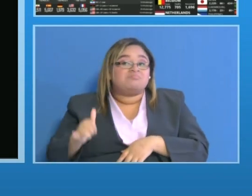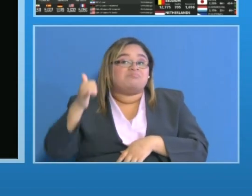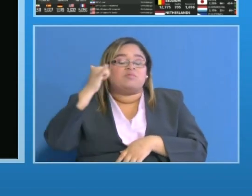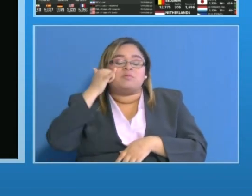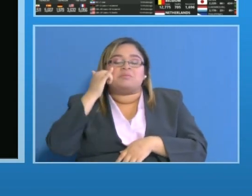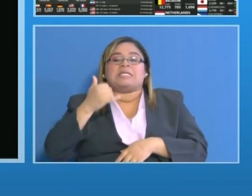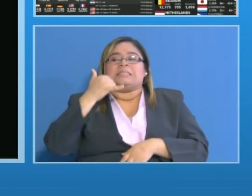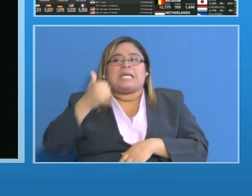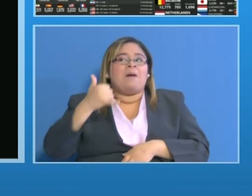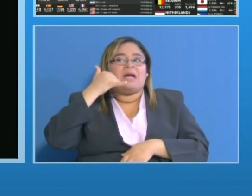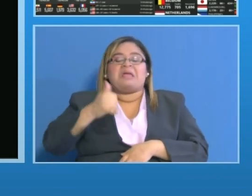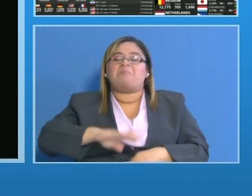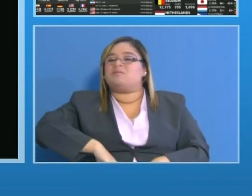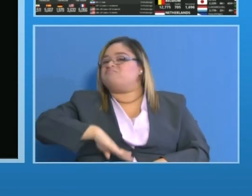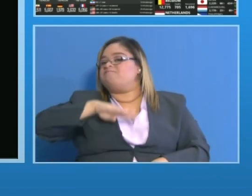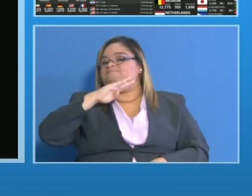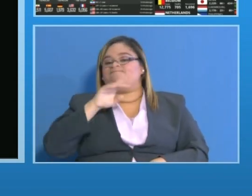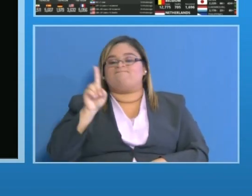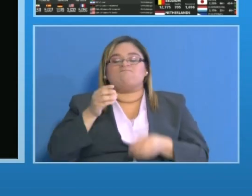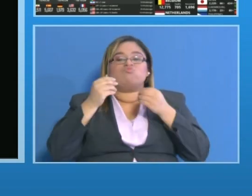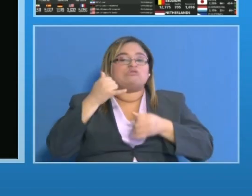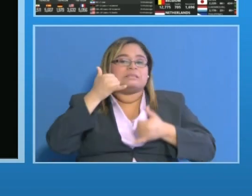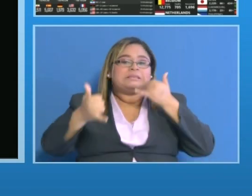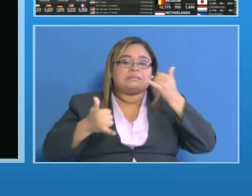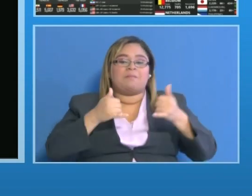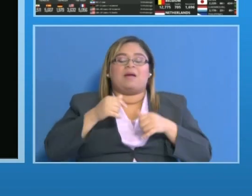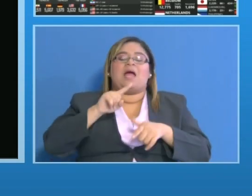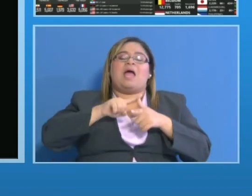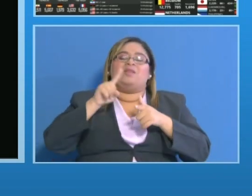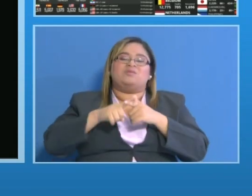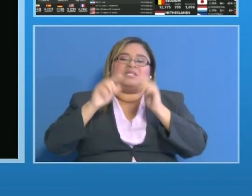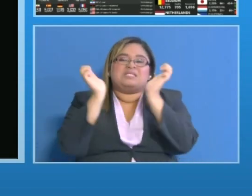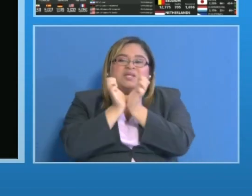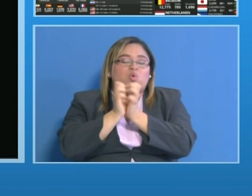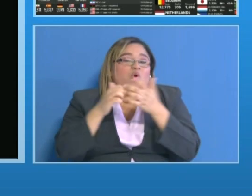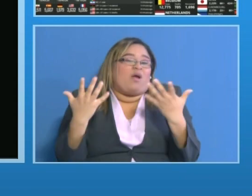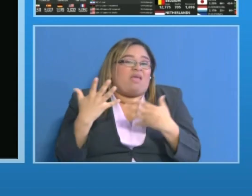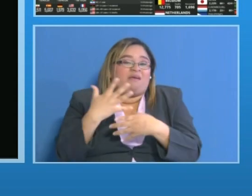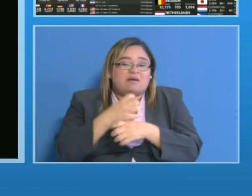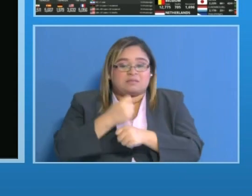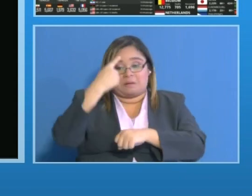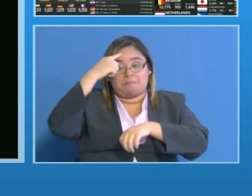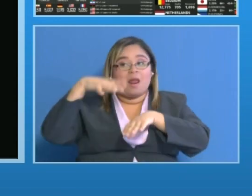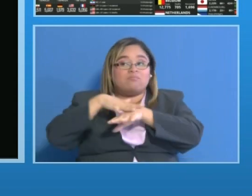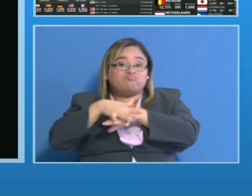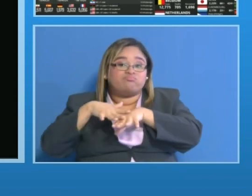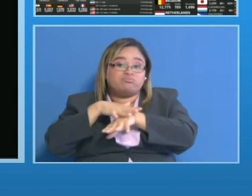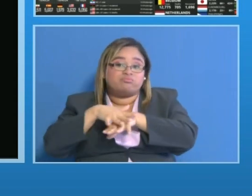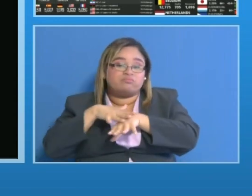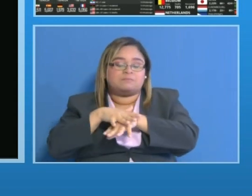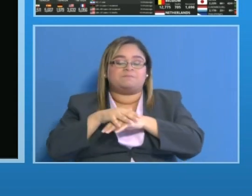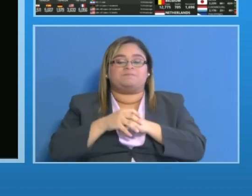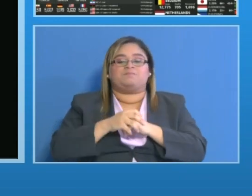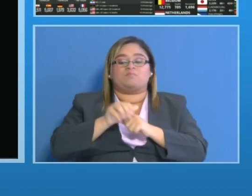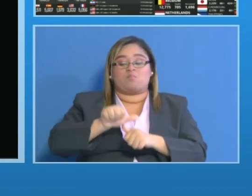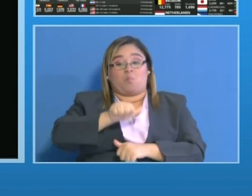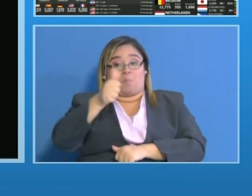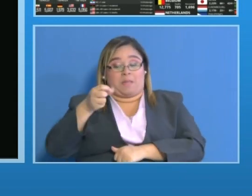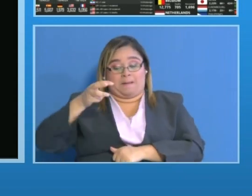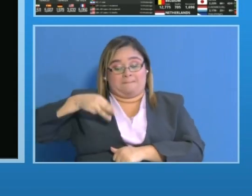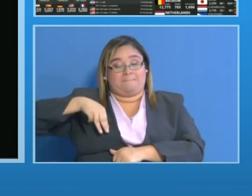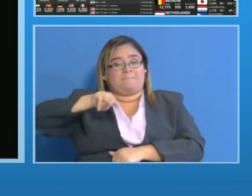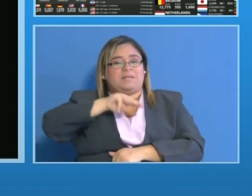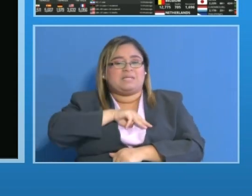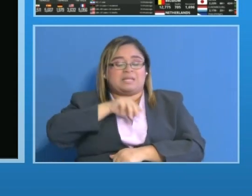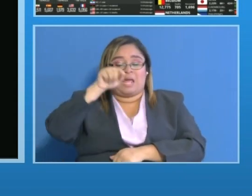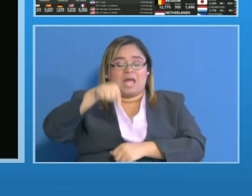¿Qué va a hacer la Caja de Seguro Social para solventar esta situación? Por otro lado, a la señora ministra. Señora ministra, dentro